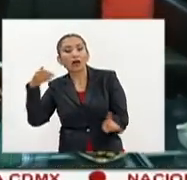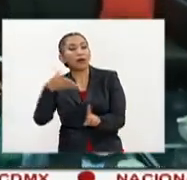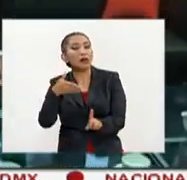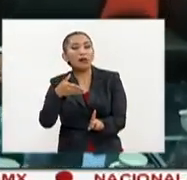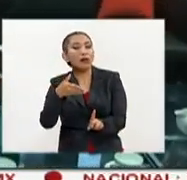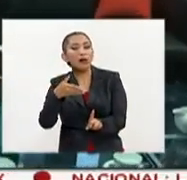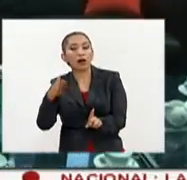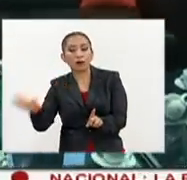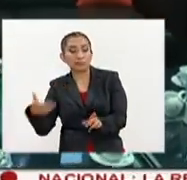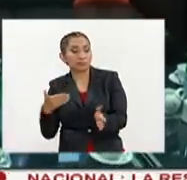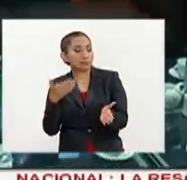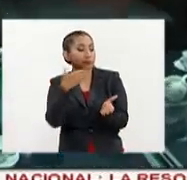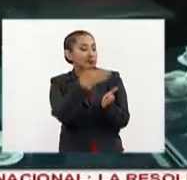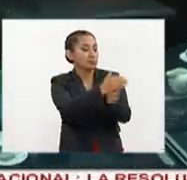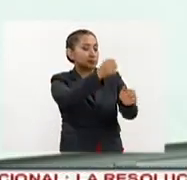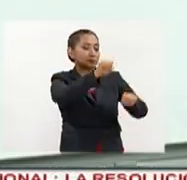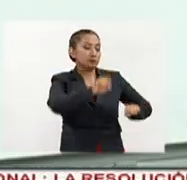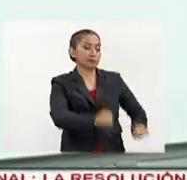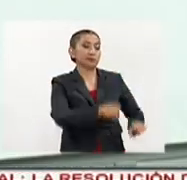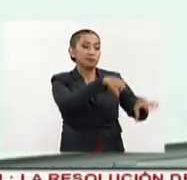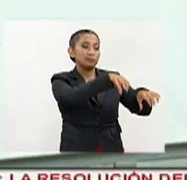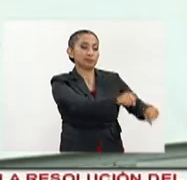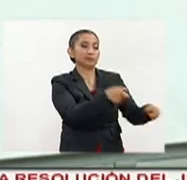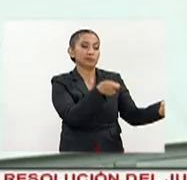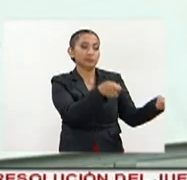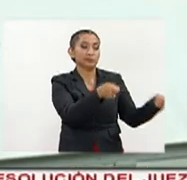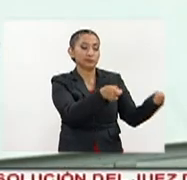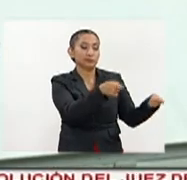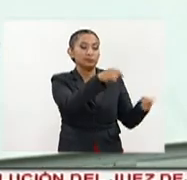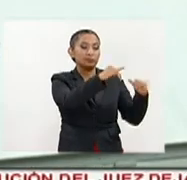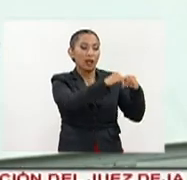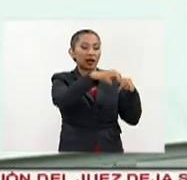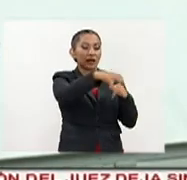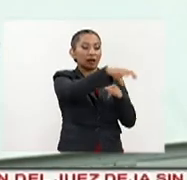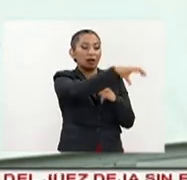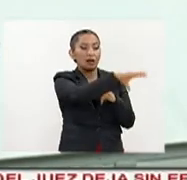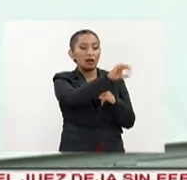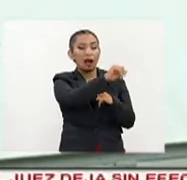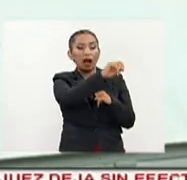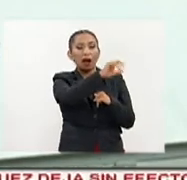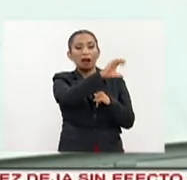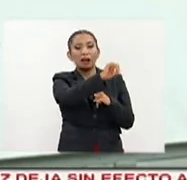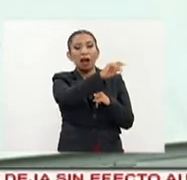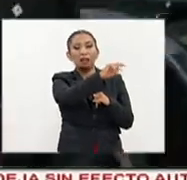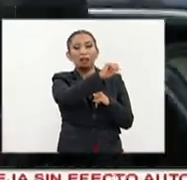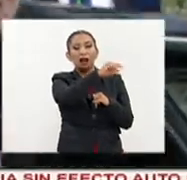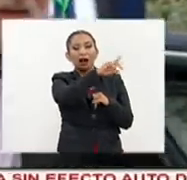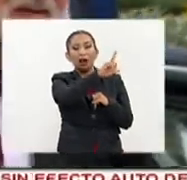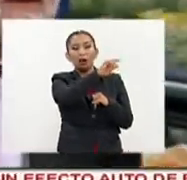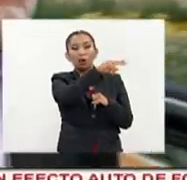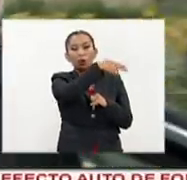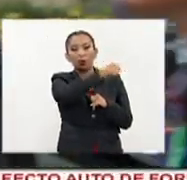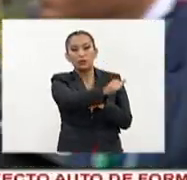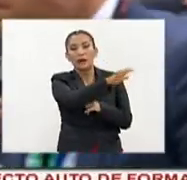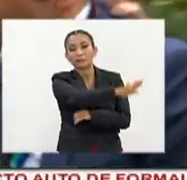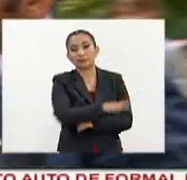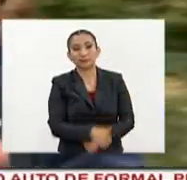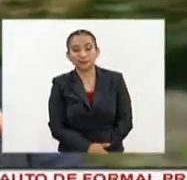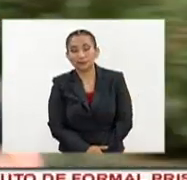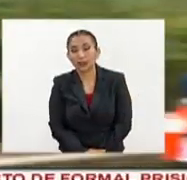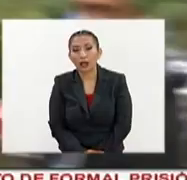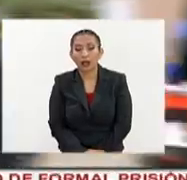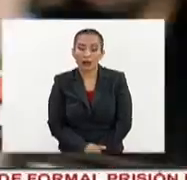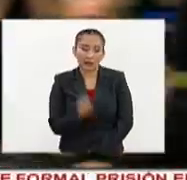objetivo ser el Estado español quien controle las instituciones del gobierno